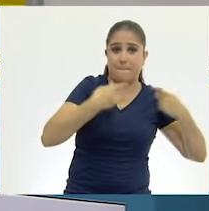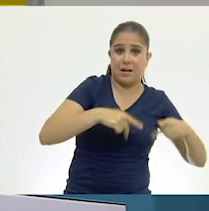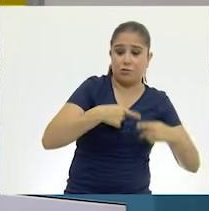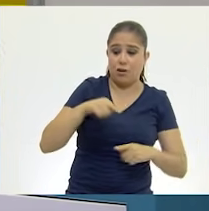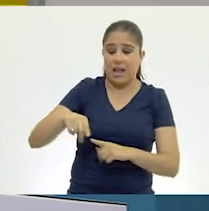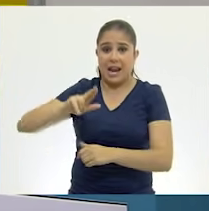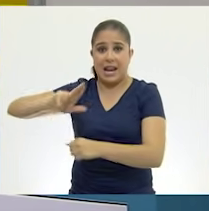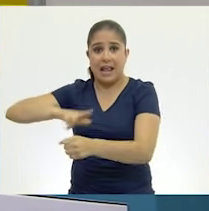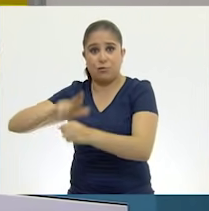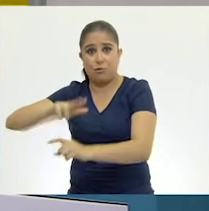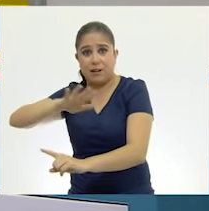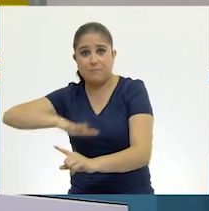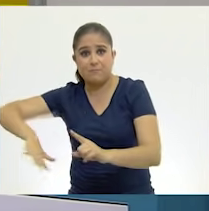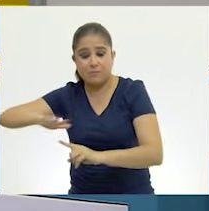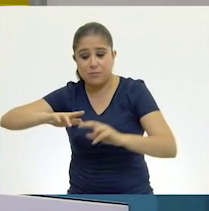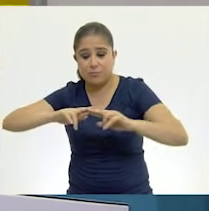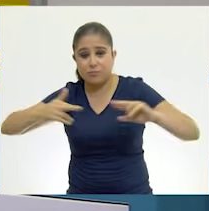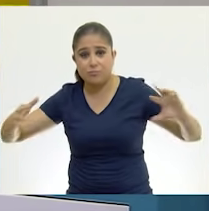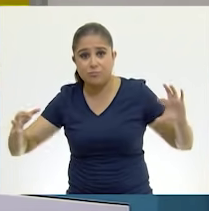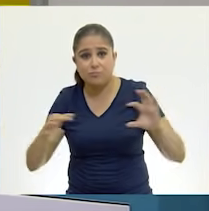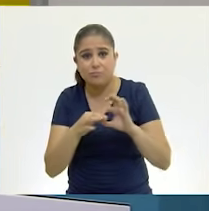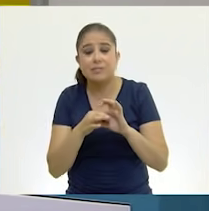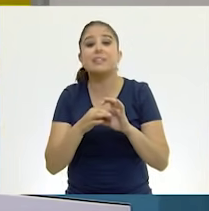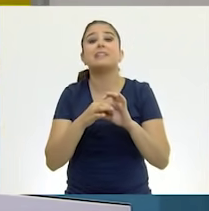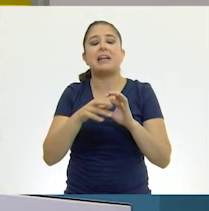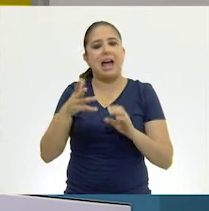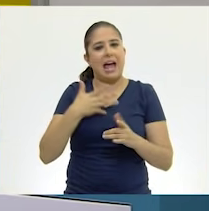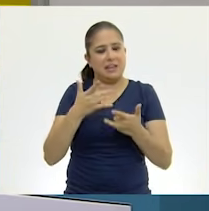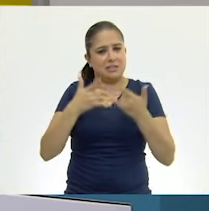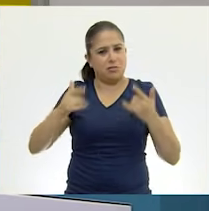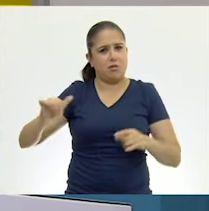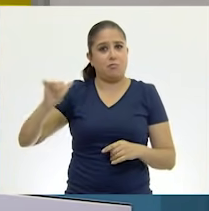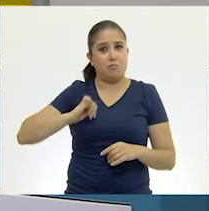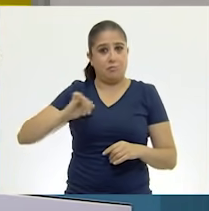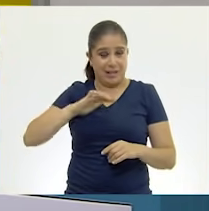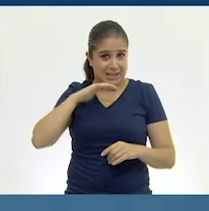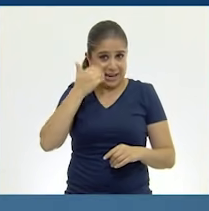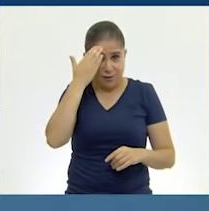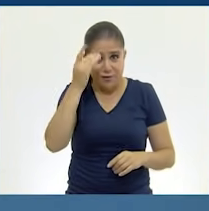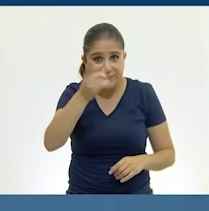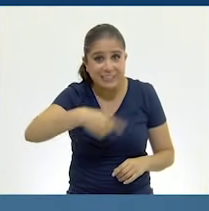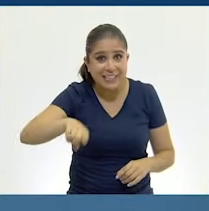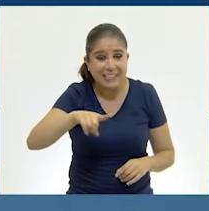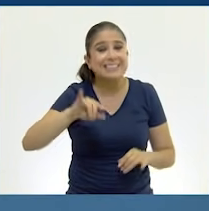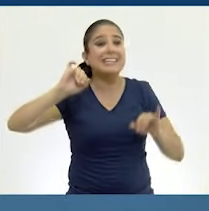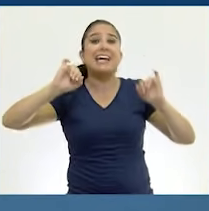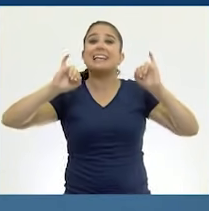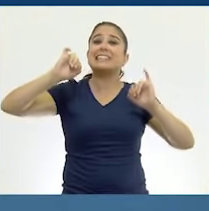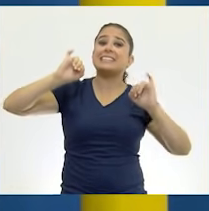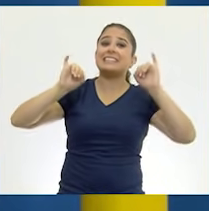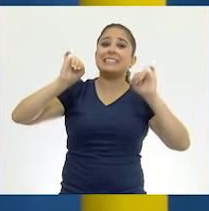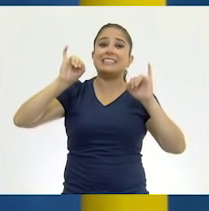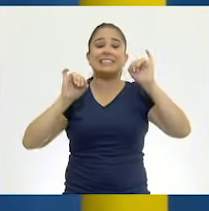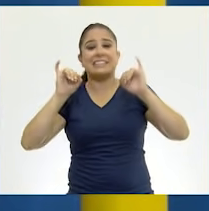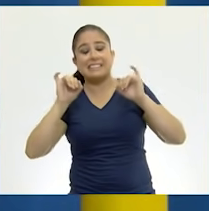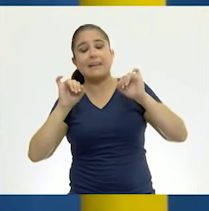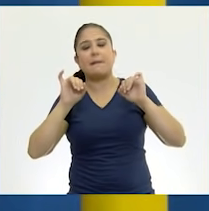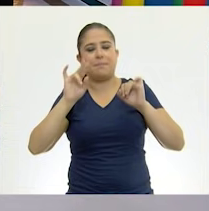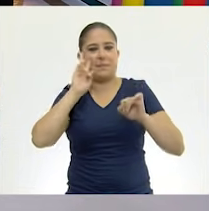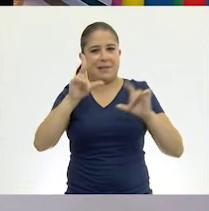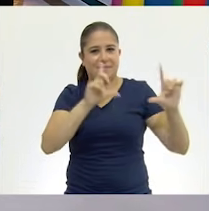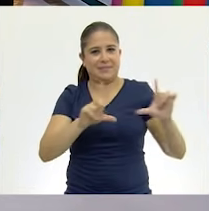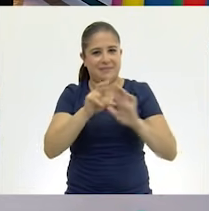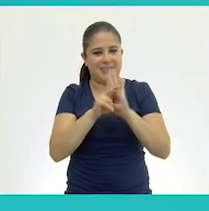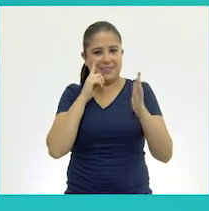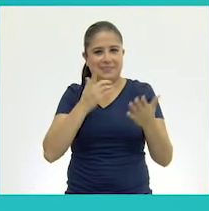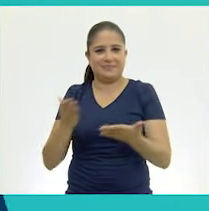la naturaleza no es muy reciente. Tiene su historia. ¿La quieren conocer? ¡Sí! ¡Sí, maestra! Vamos a ver el siguiente